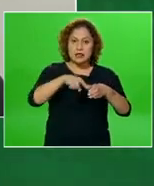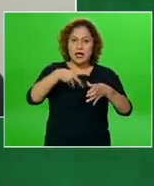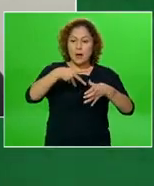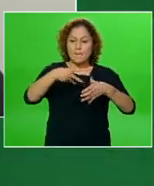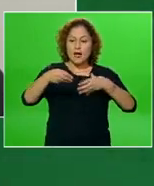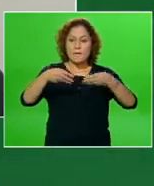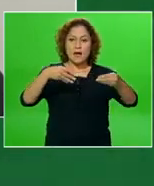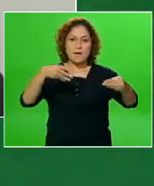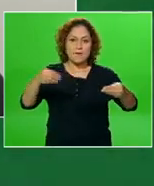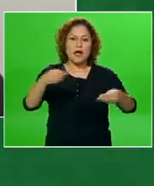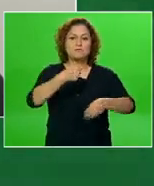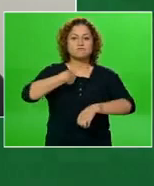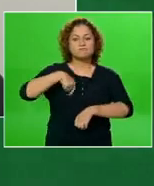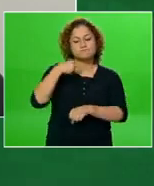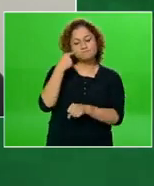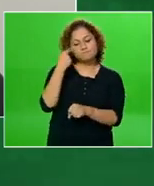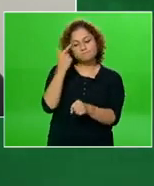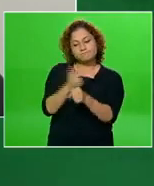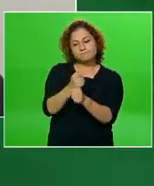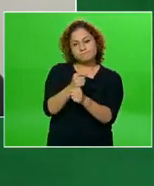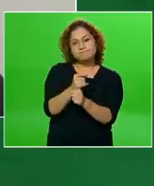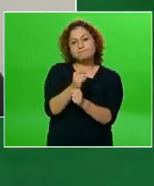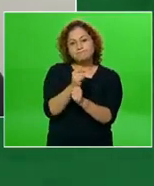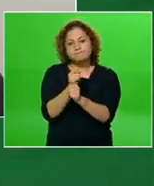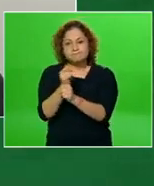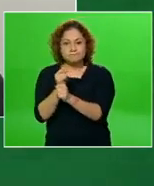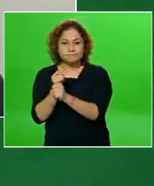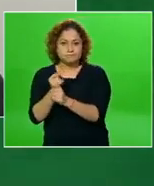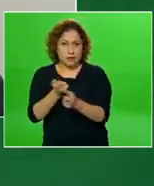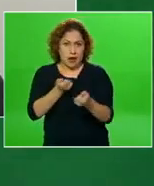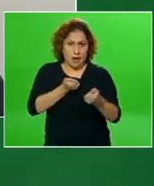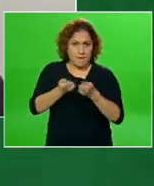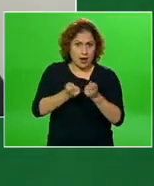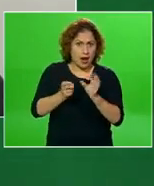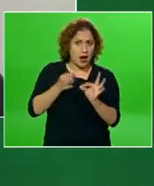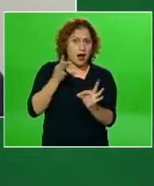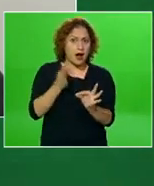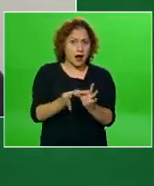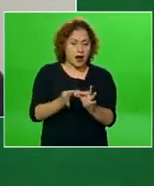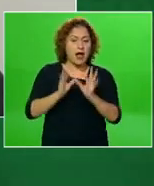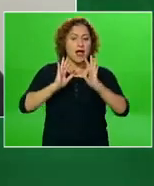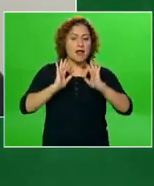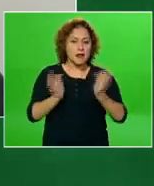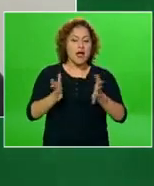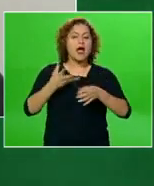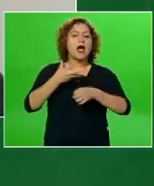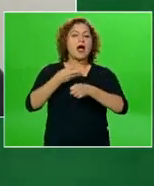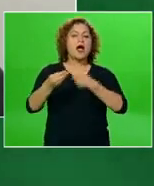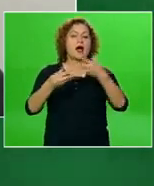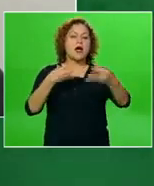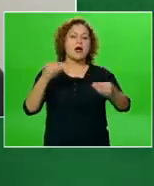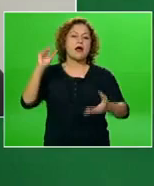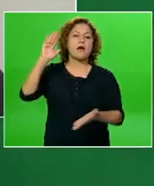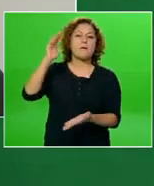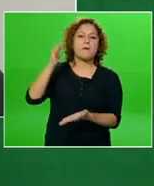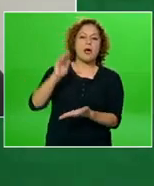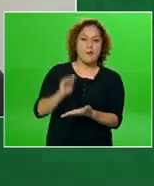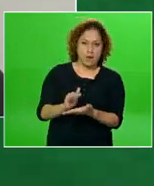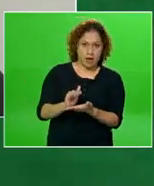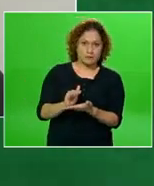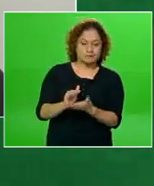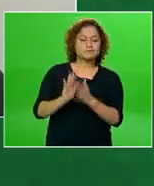basal la transmisión muy controlada entonces el riesgo de contagios de por sí es menor entonces